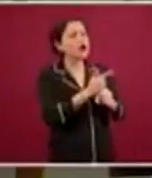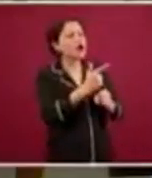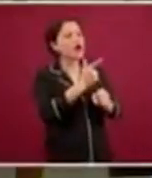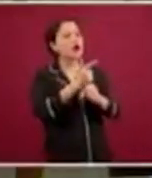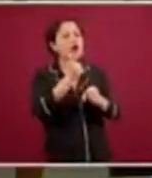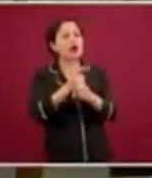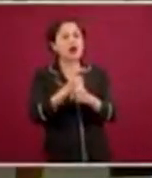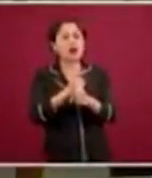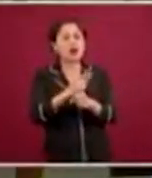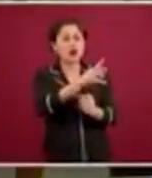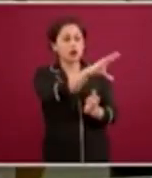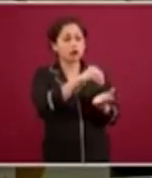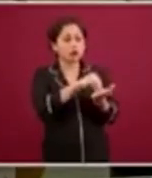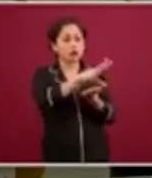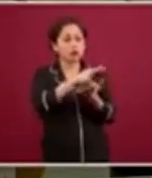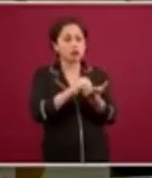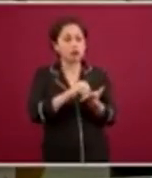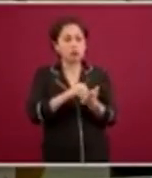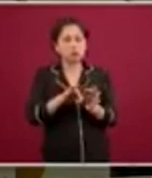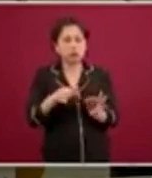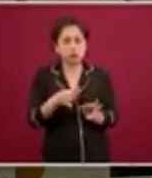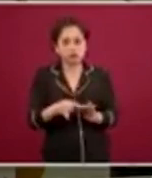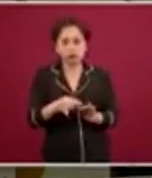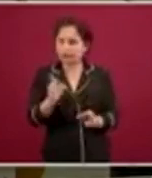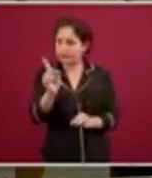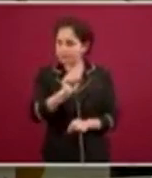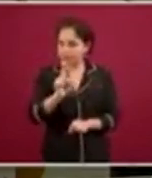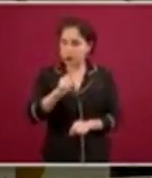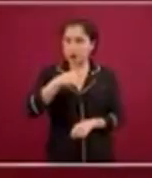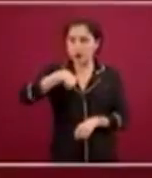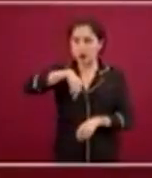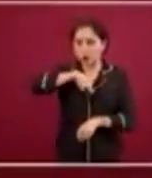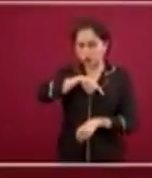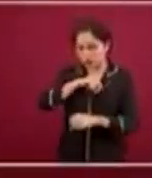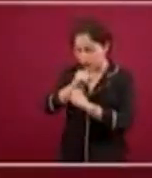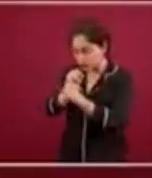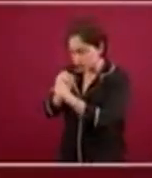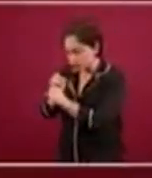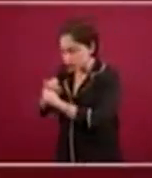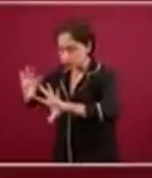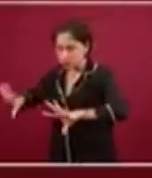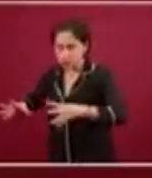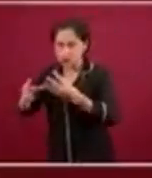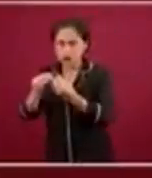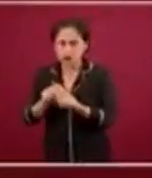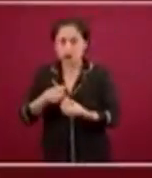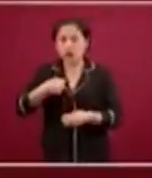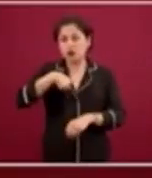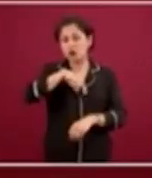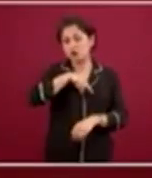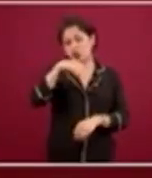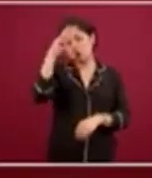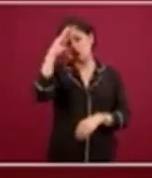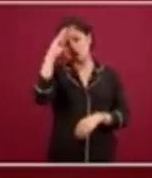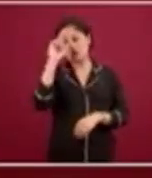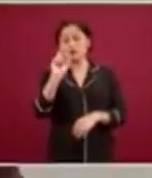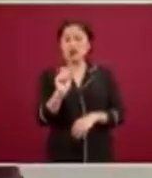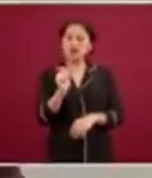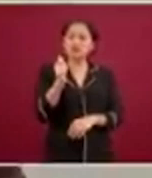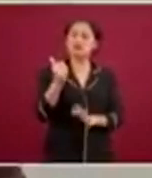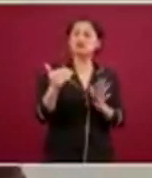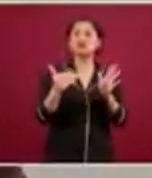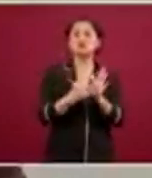paso nosotros estimamos 26.000 casos este número entonces alguien podría decir ah